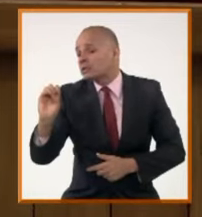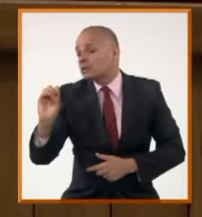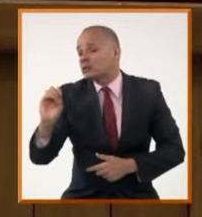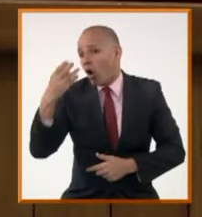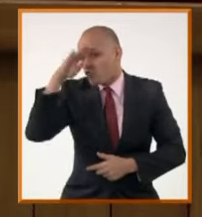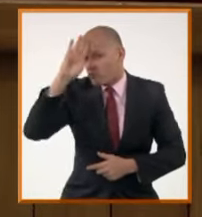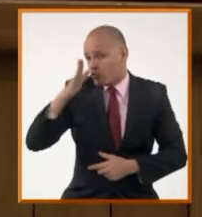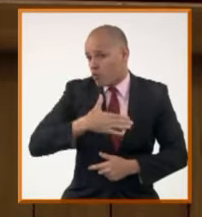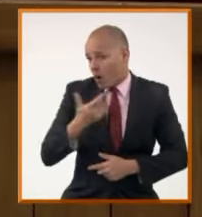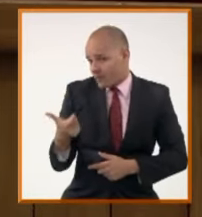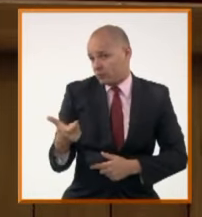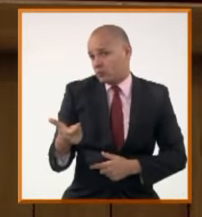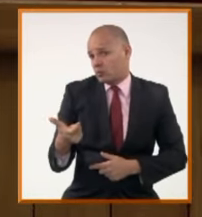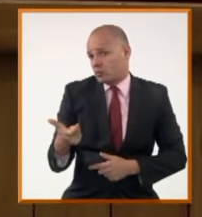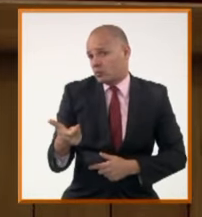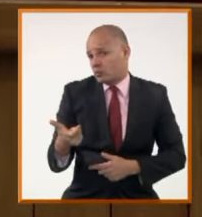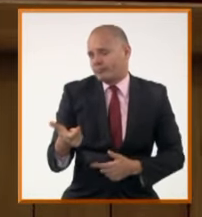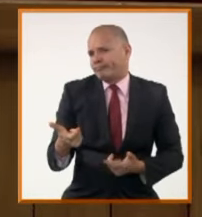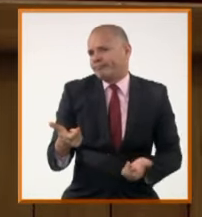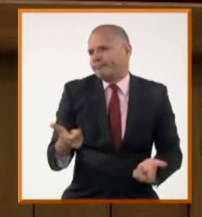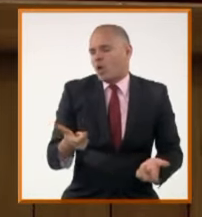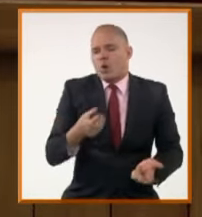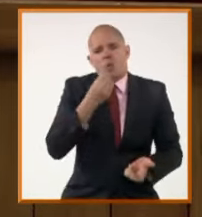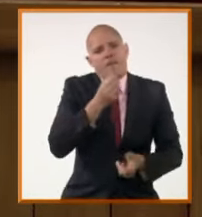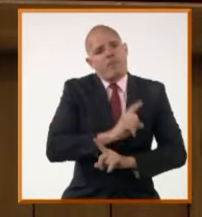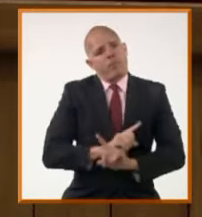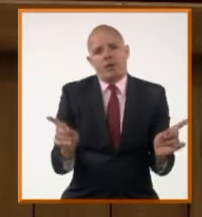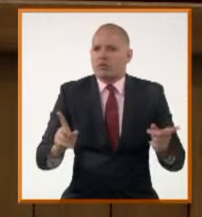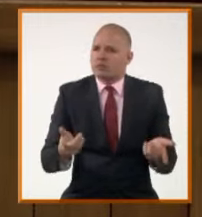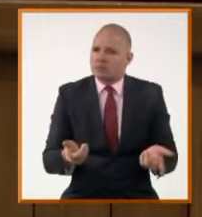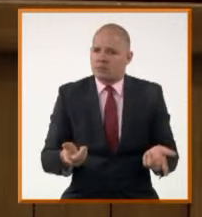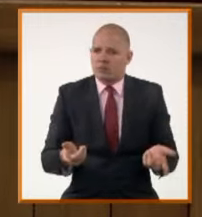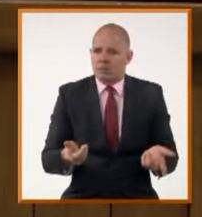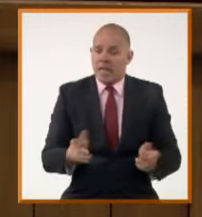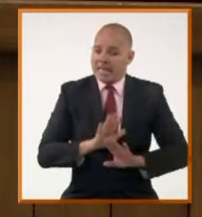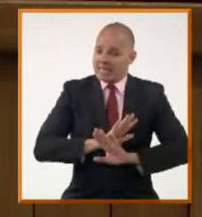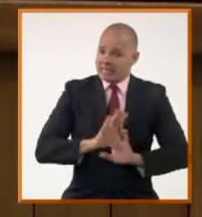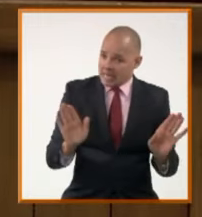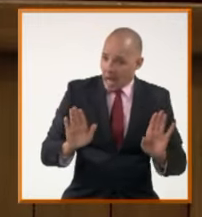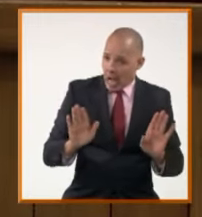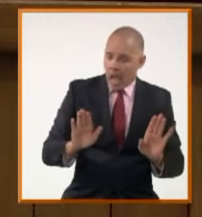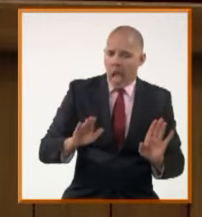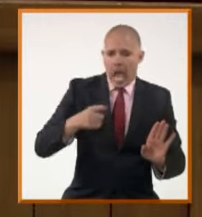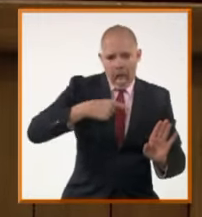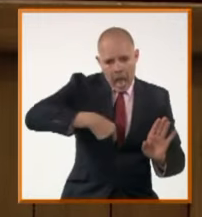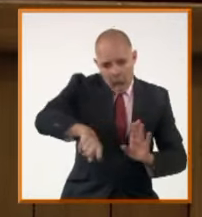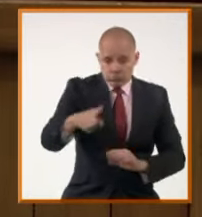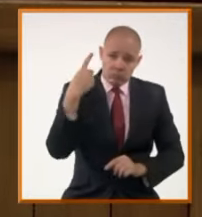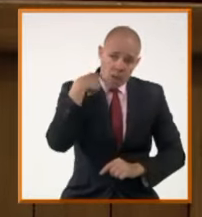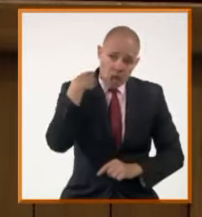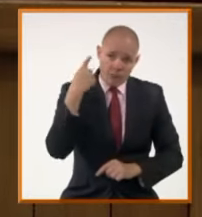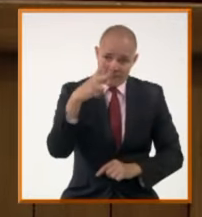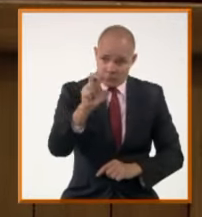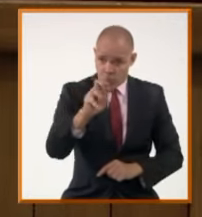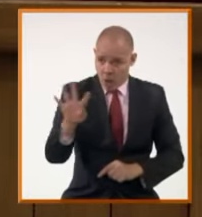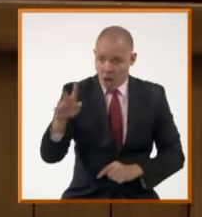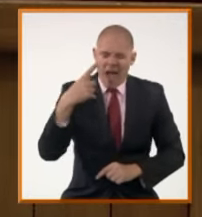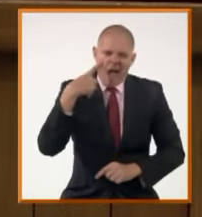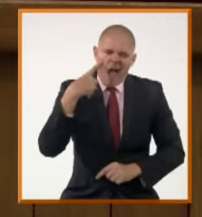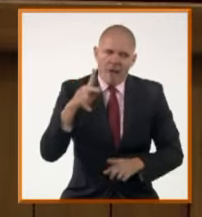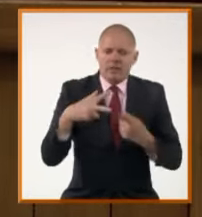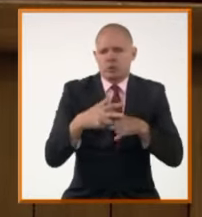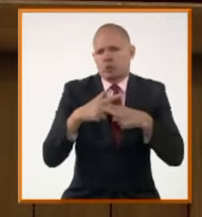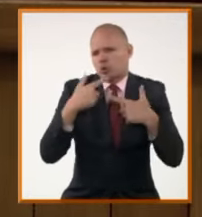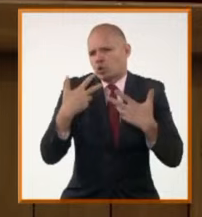propuestas concretas, y esas propuestas se analizarán ahora en el transcurso del 2024, incluso de cuál debe ser la tasa